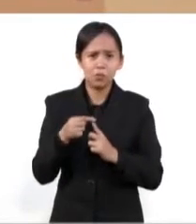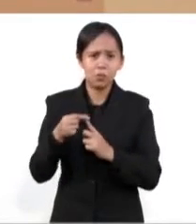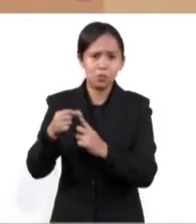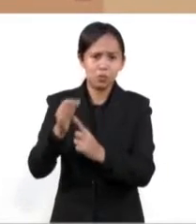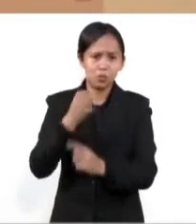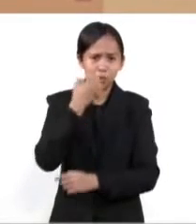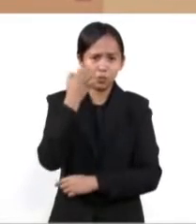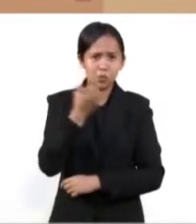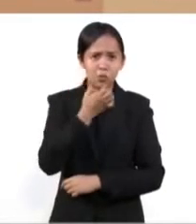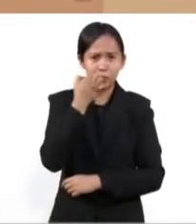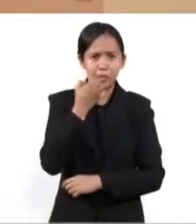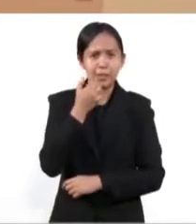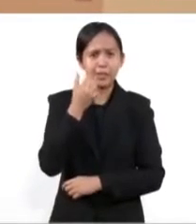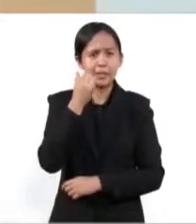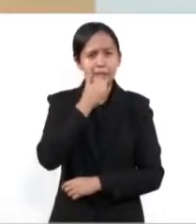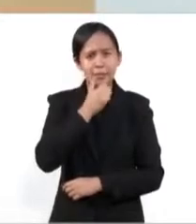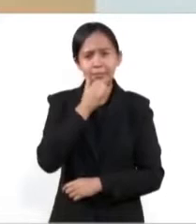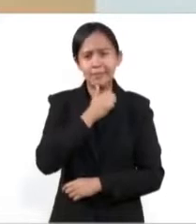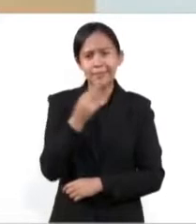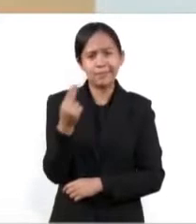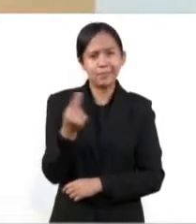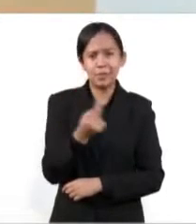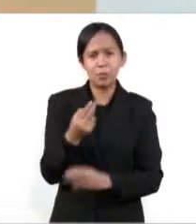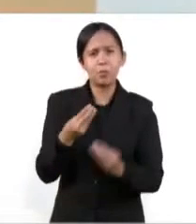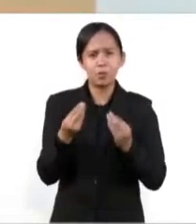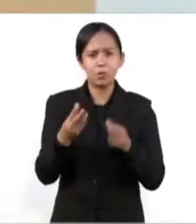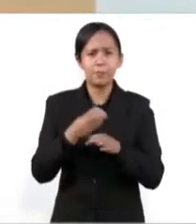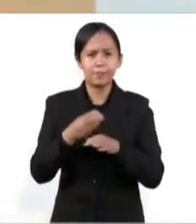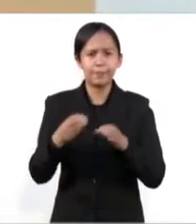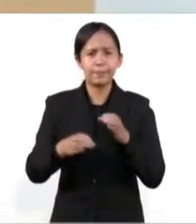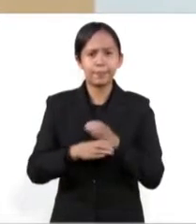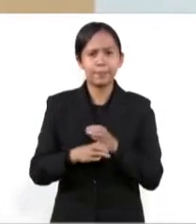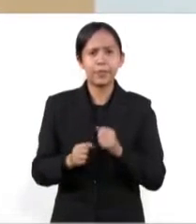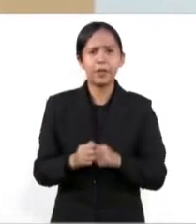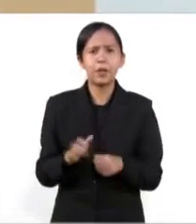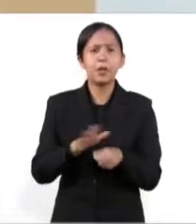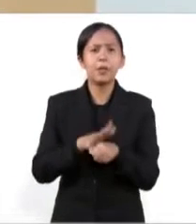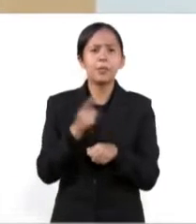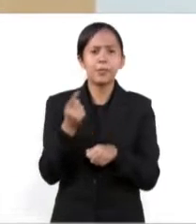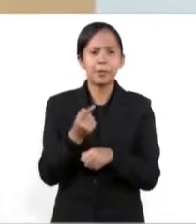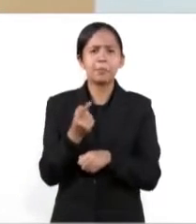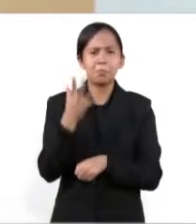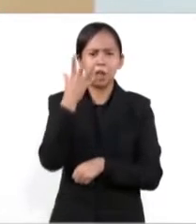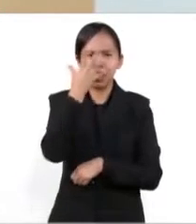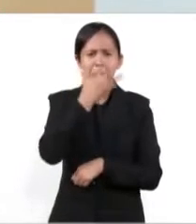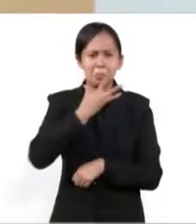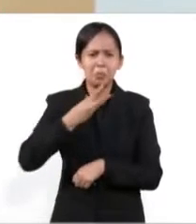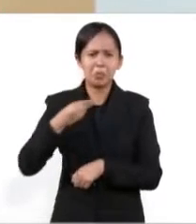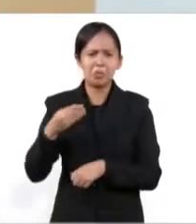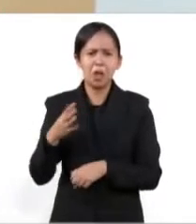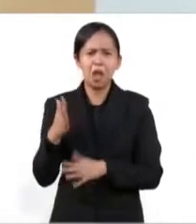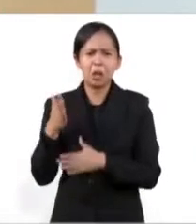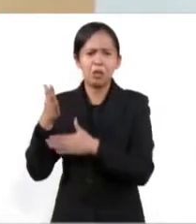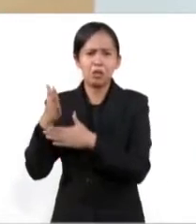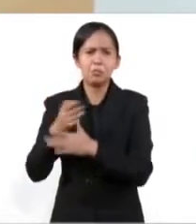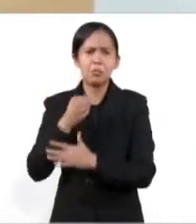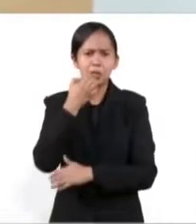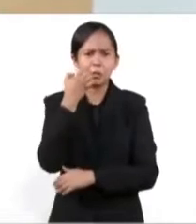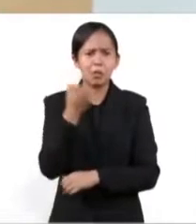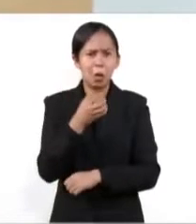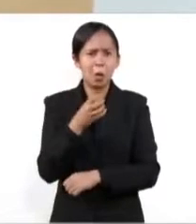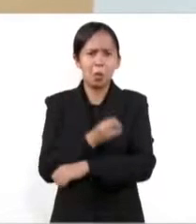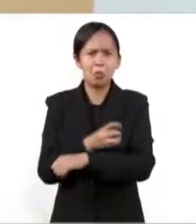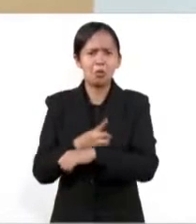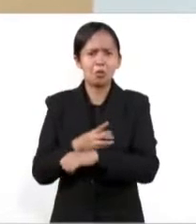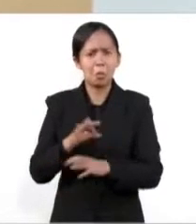pues siempre tiene muchas necesidades, porque es muy bonito que vayan a la escuela, es una gran